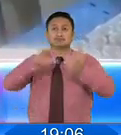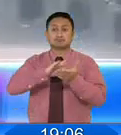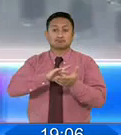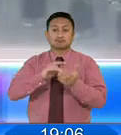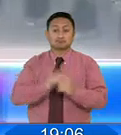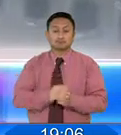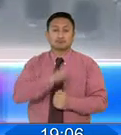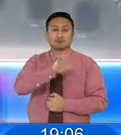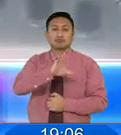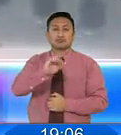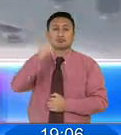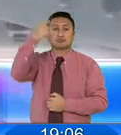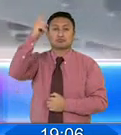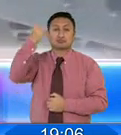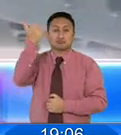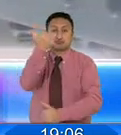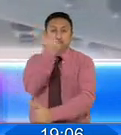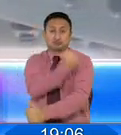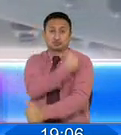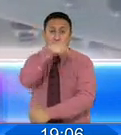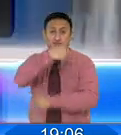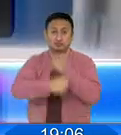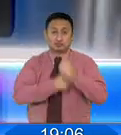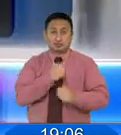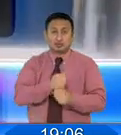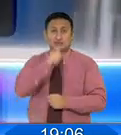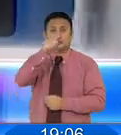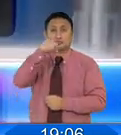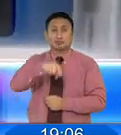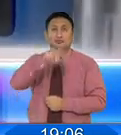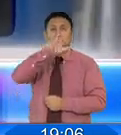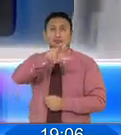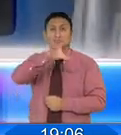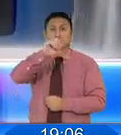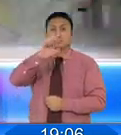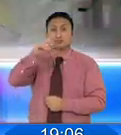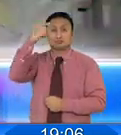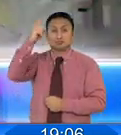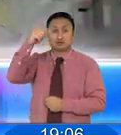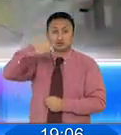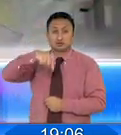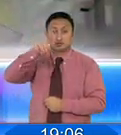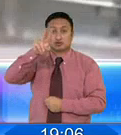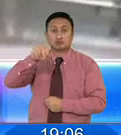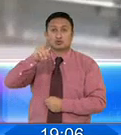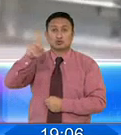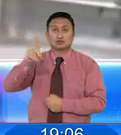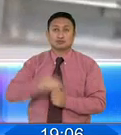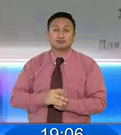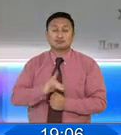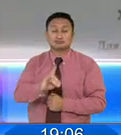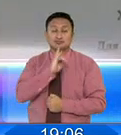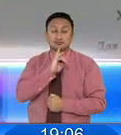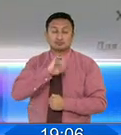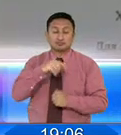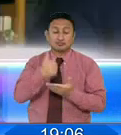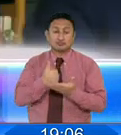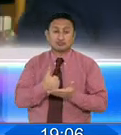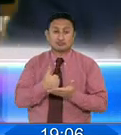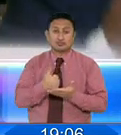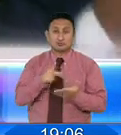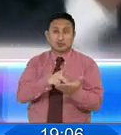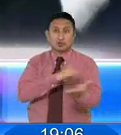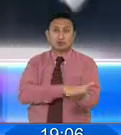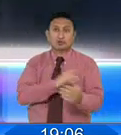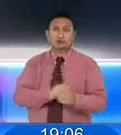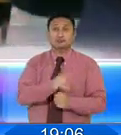50 millones de vacunas en este año y 1.300 millones de dosis en 2021. Estados Unidos es beneficiario del proyecto. Joe Biden,